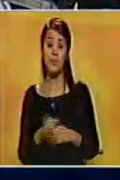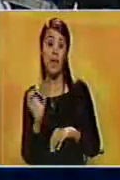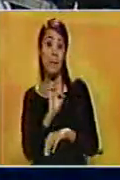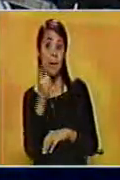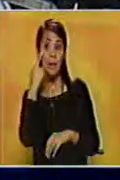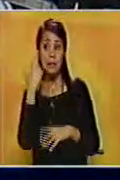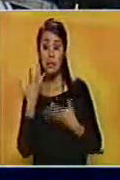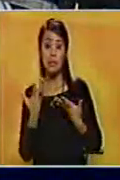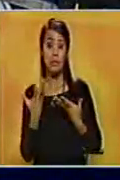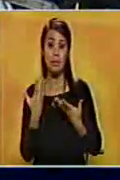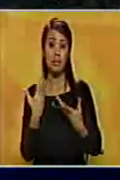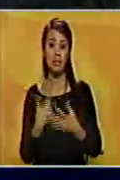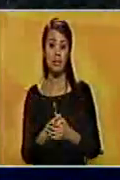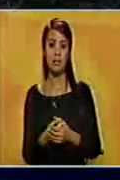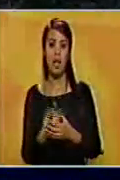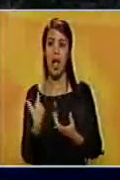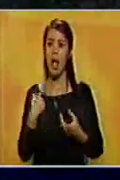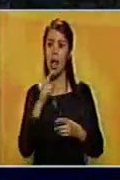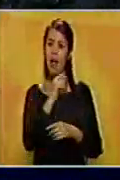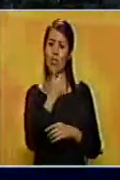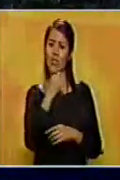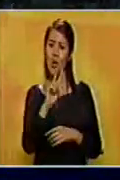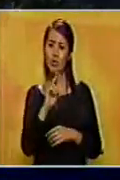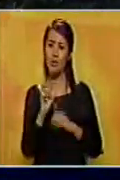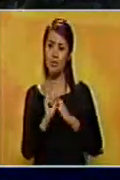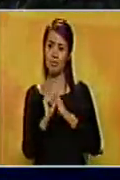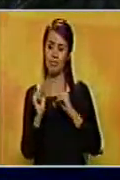que está llegando el cañonazo.